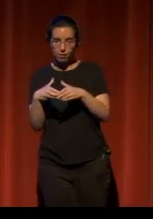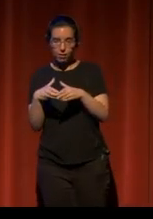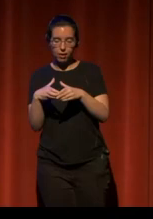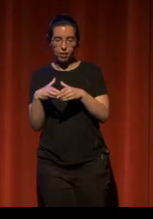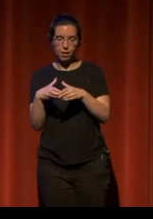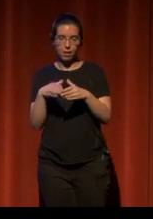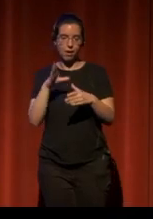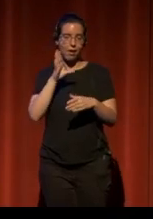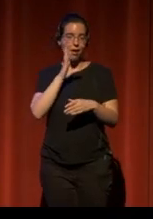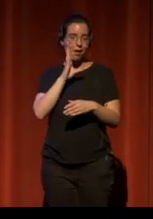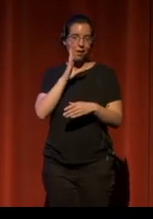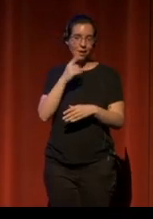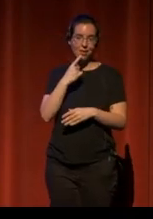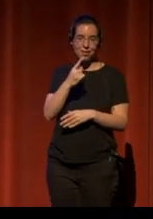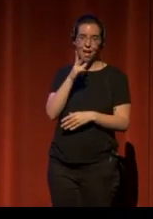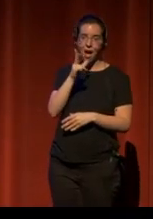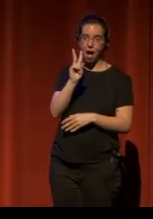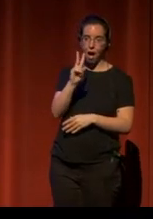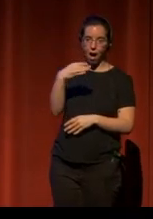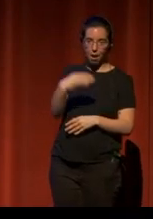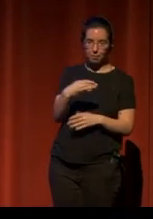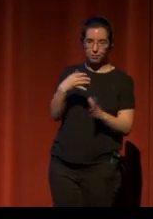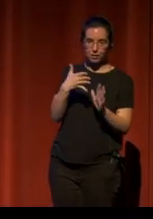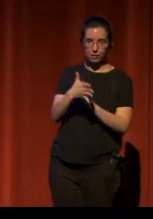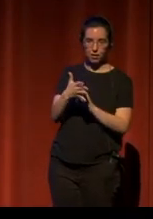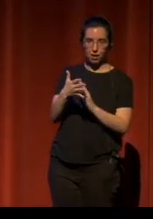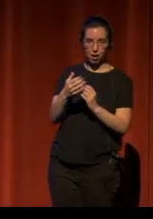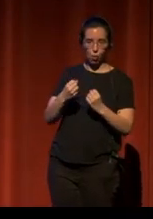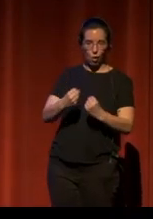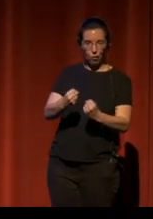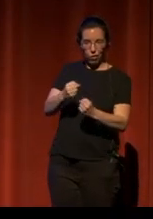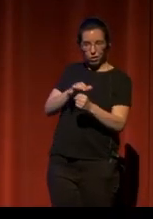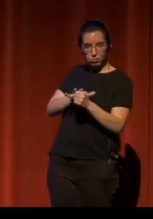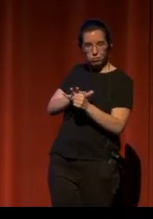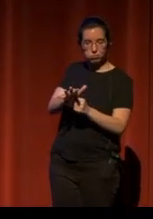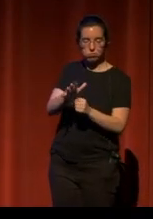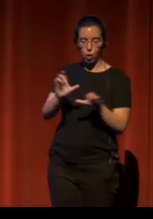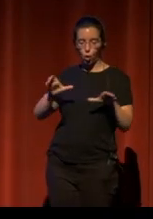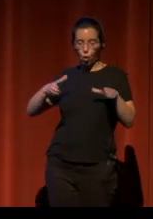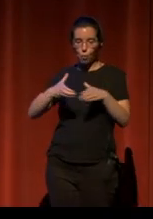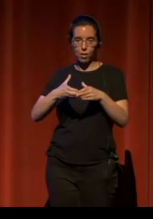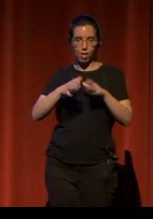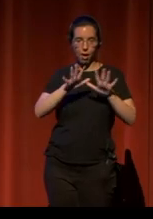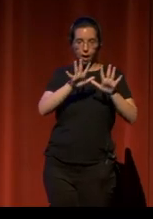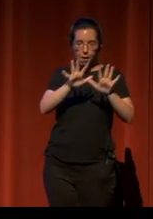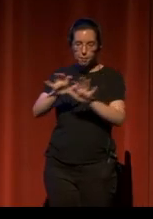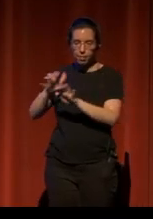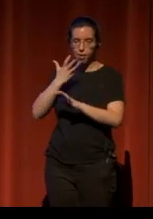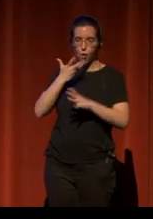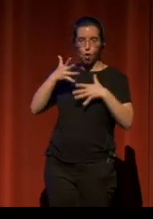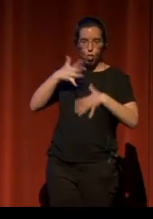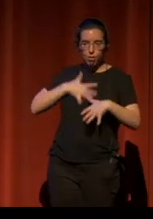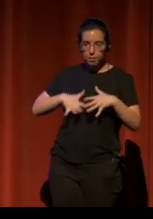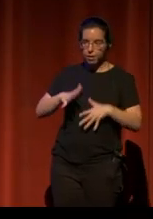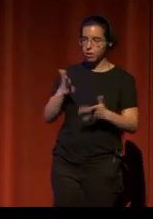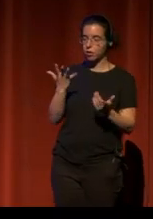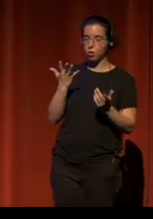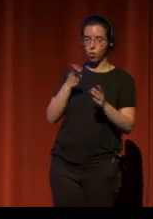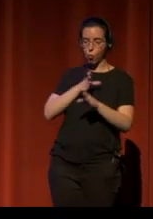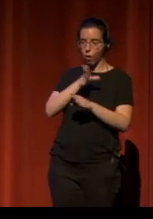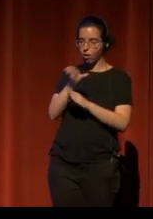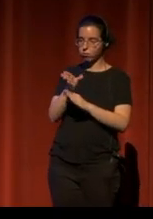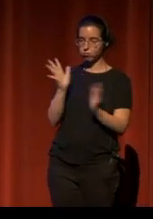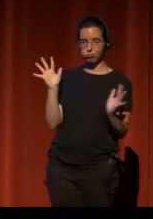que es un Hub no y por lo tanto ejerce una fuerza centrípeta no comunidad de aprendizaje y conocimiento No un sitio donde ir Don